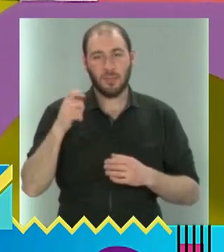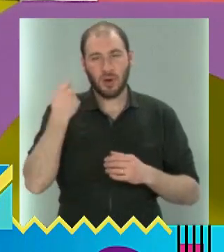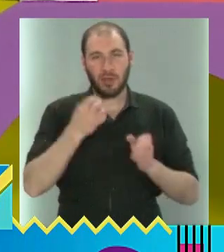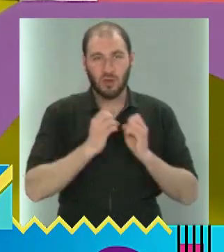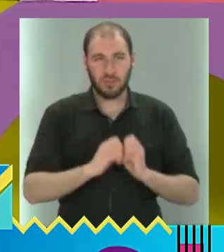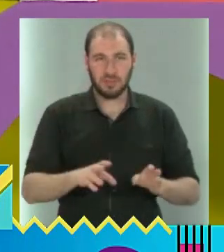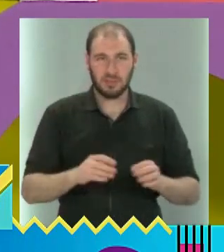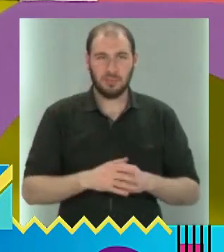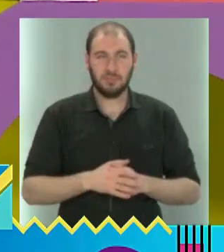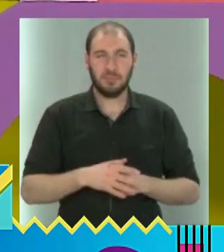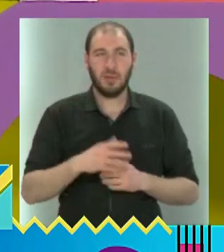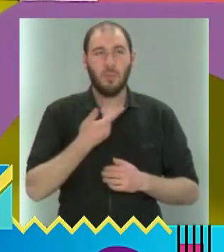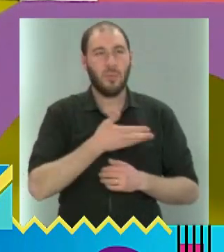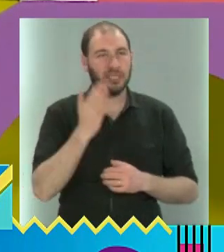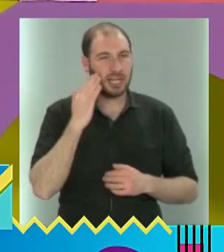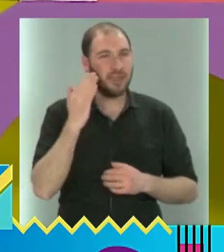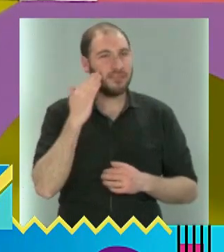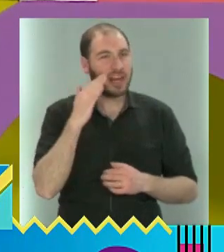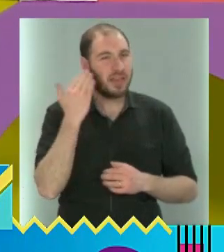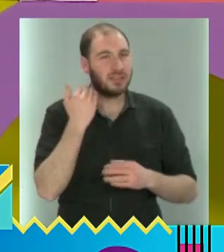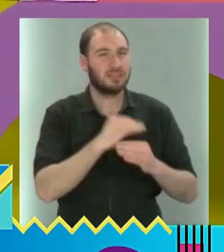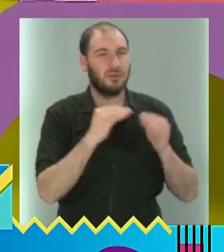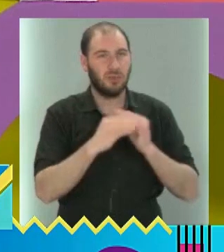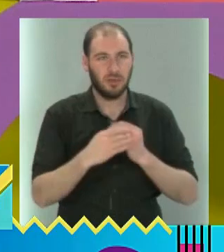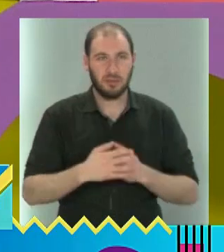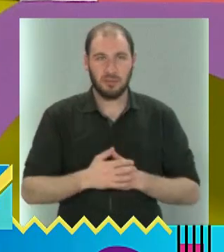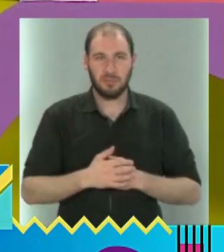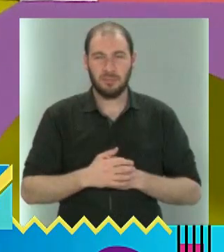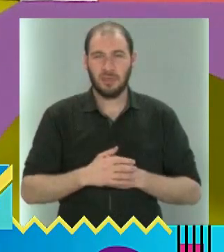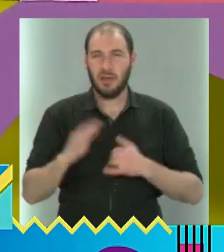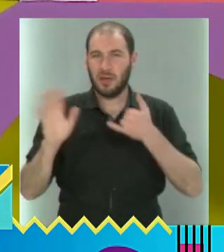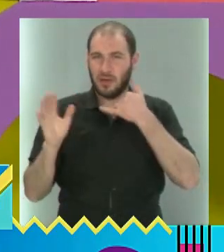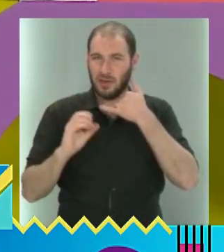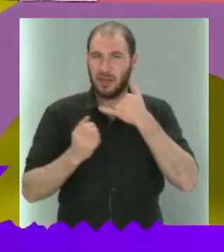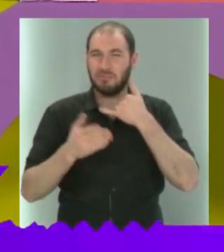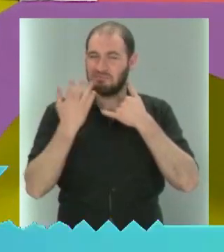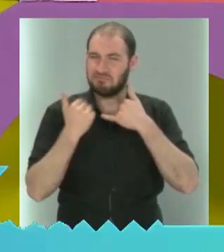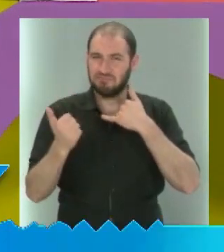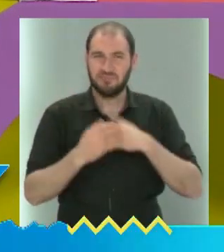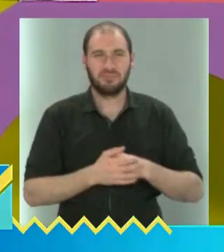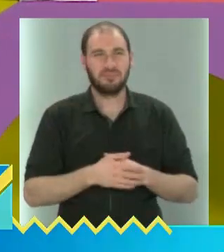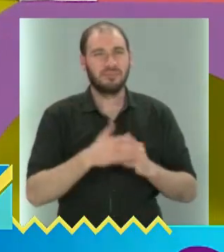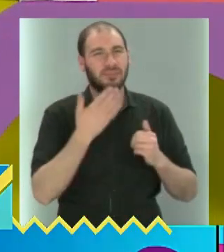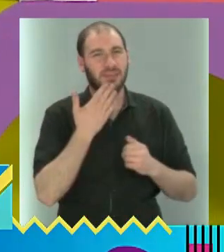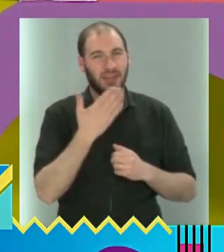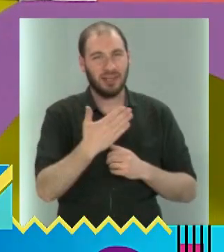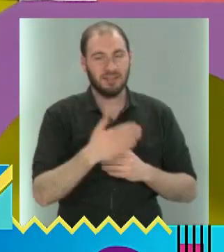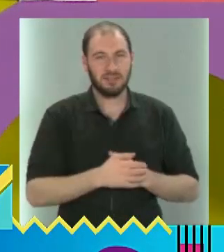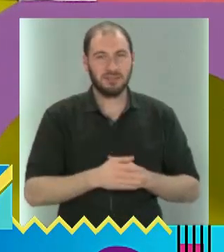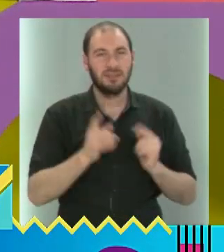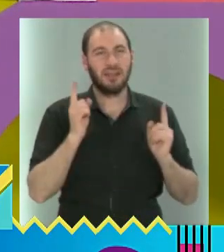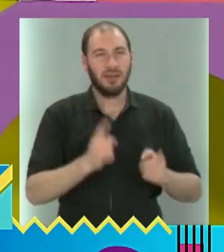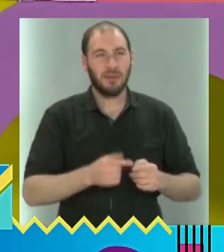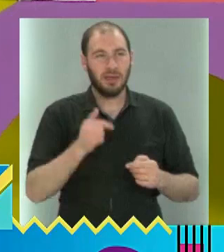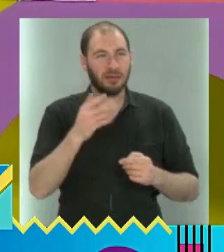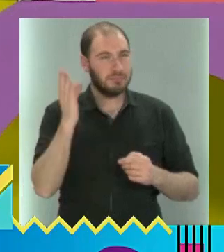programa. Grisel, buenas tardes. Fernando Vido te saluda. Hola, Fernanda. ¿Qué tal? Un gusto. Bien, bueno, muchísimas gracias, el gusto también